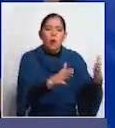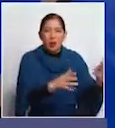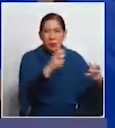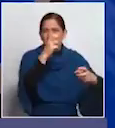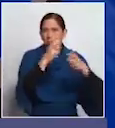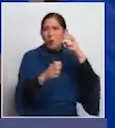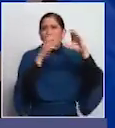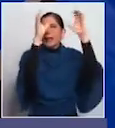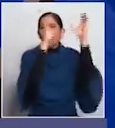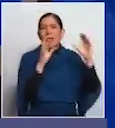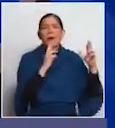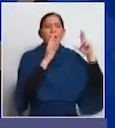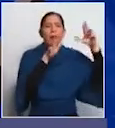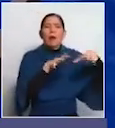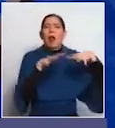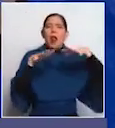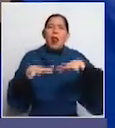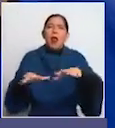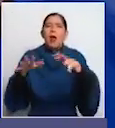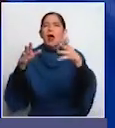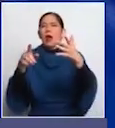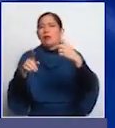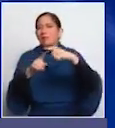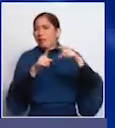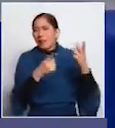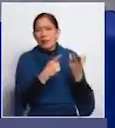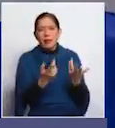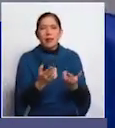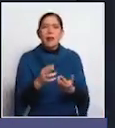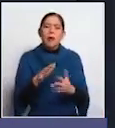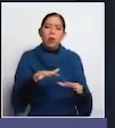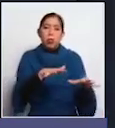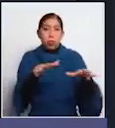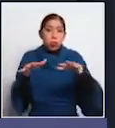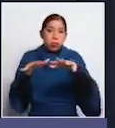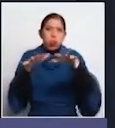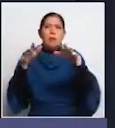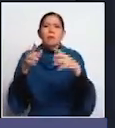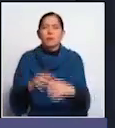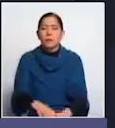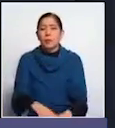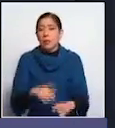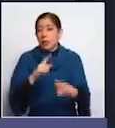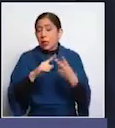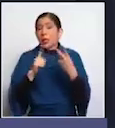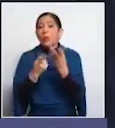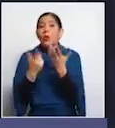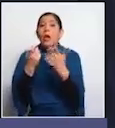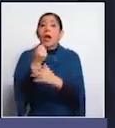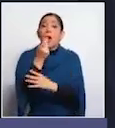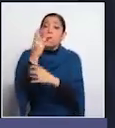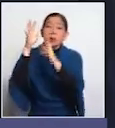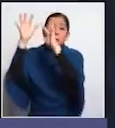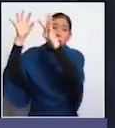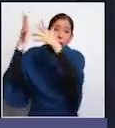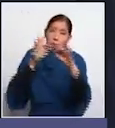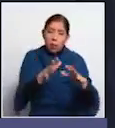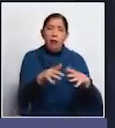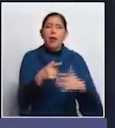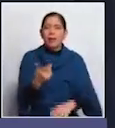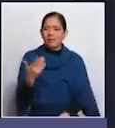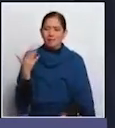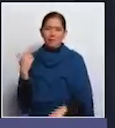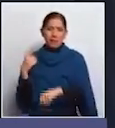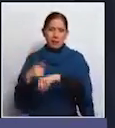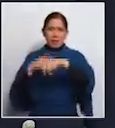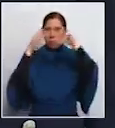sido relacionadas a las inundaciones, los desbordes de los ríos y también los deslizamientos, como ha sucedido